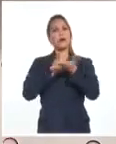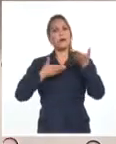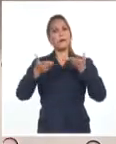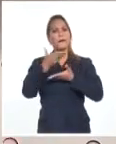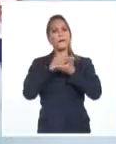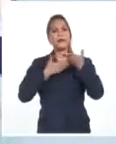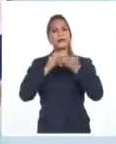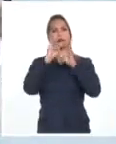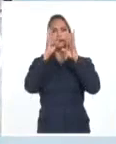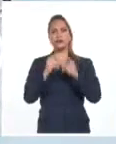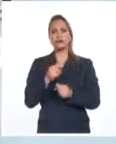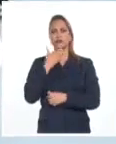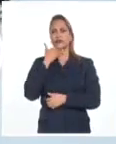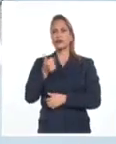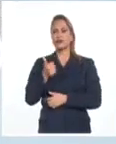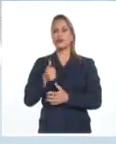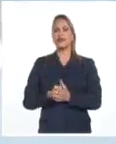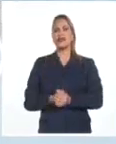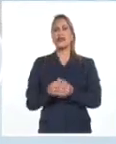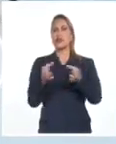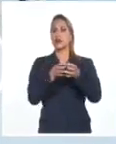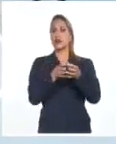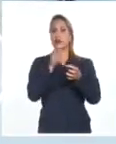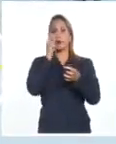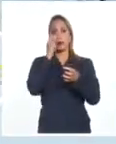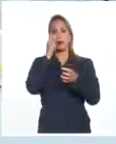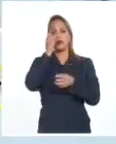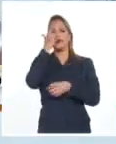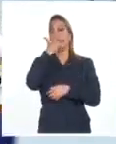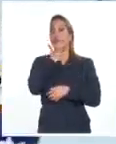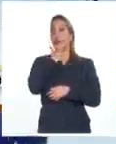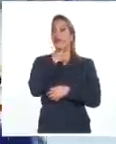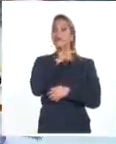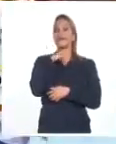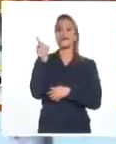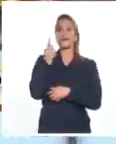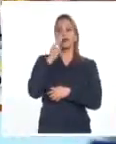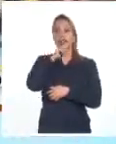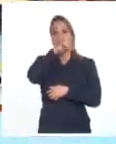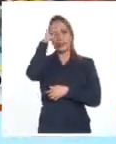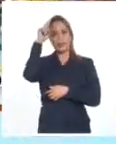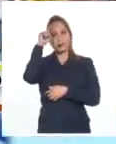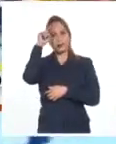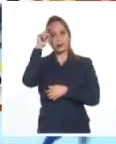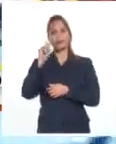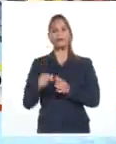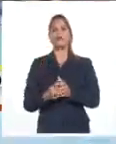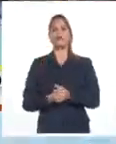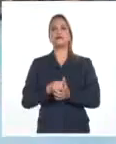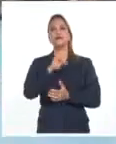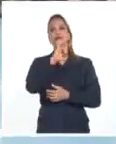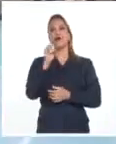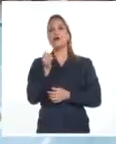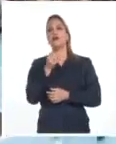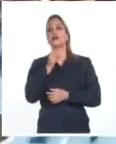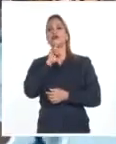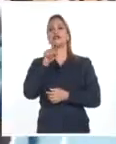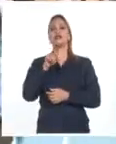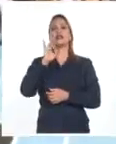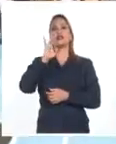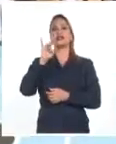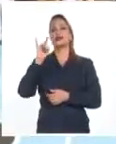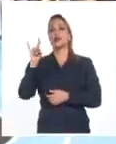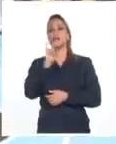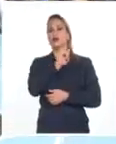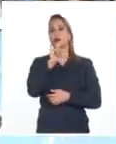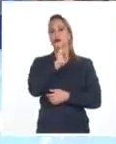principales resultados. En la rama masculina, Ciego derrotó en par de ocasiones a Santi Spíritus, 90-79 y